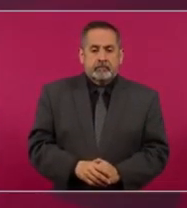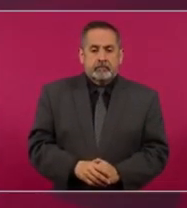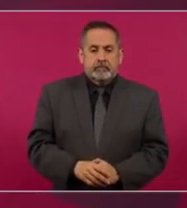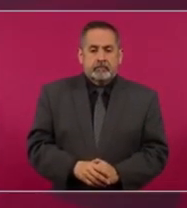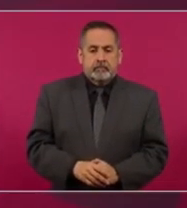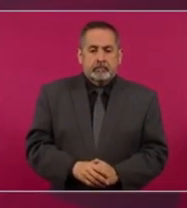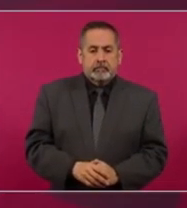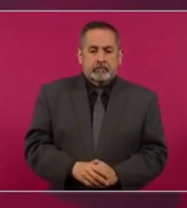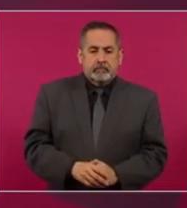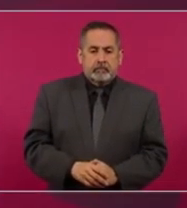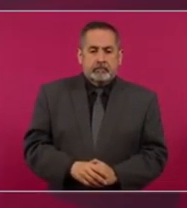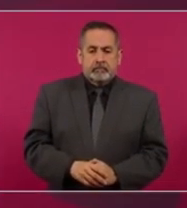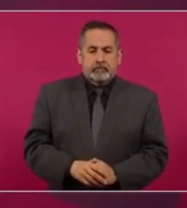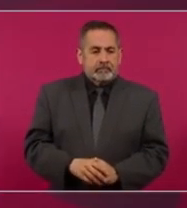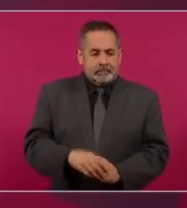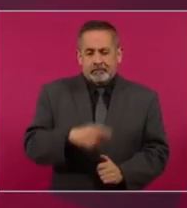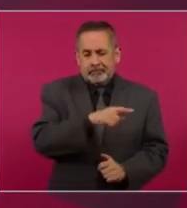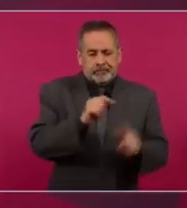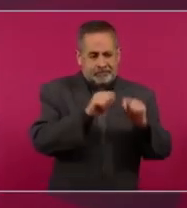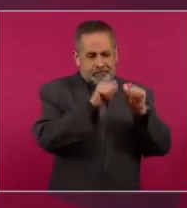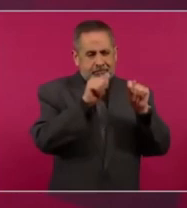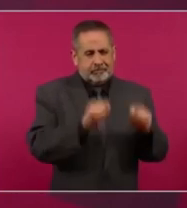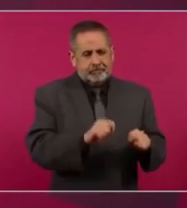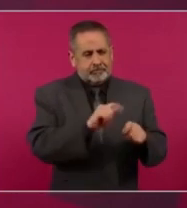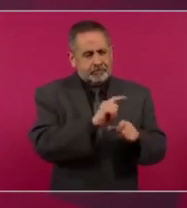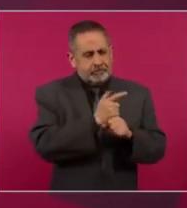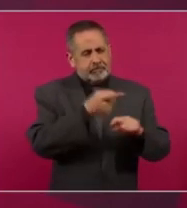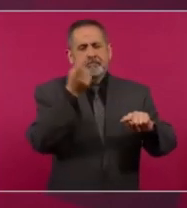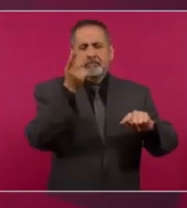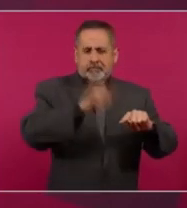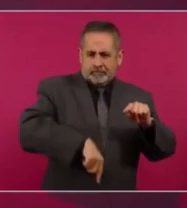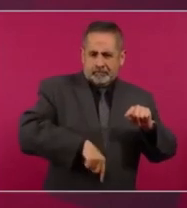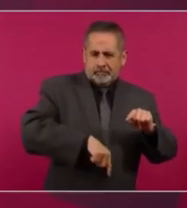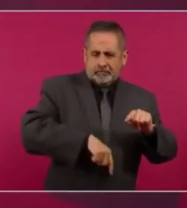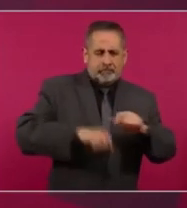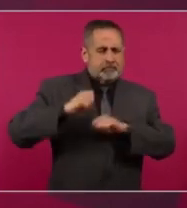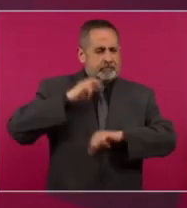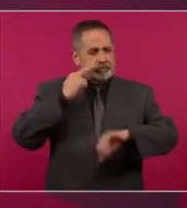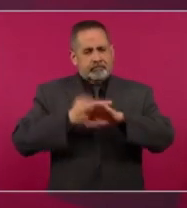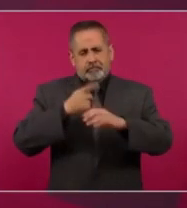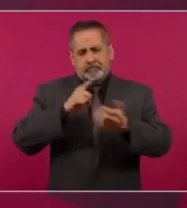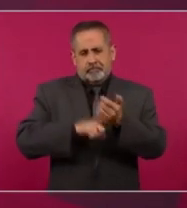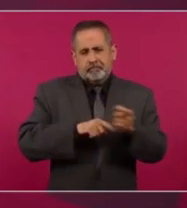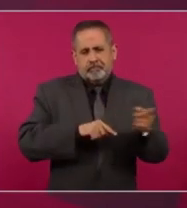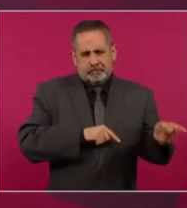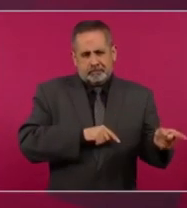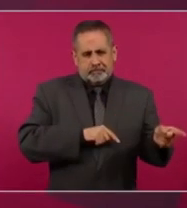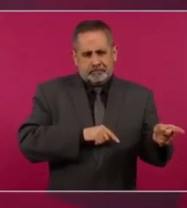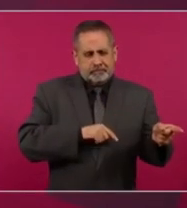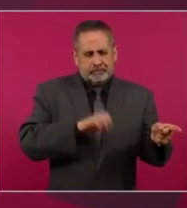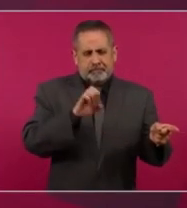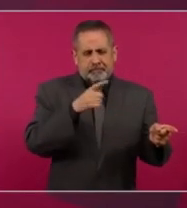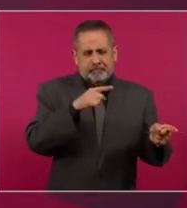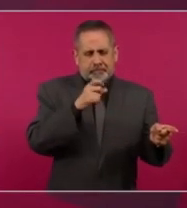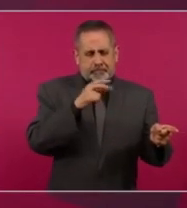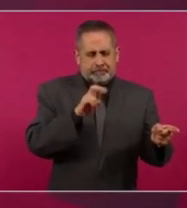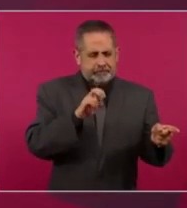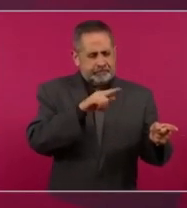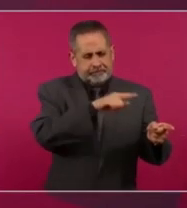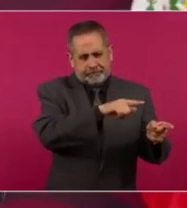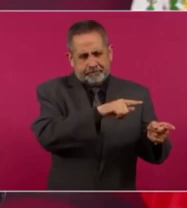la licenciatura de la ministra Yasmín.